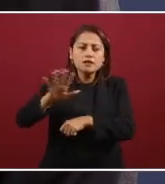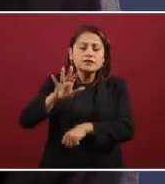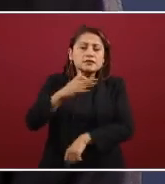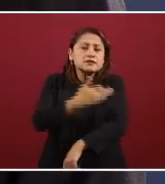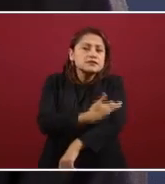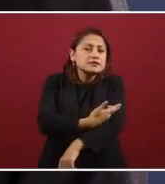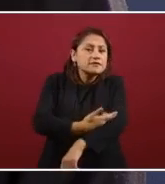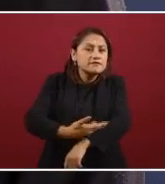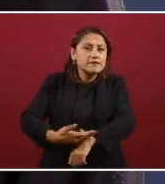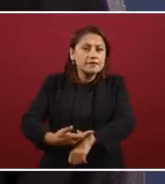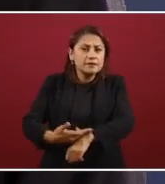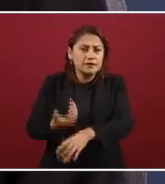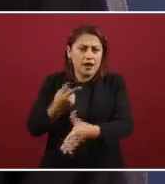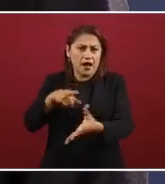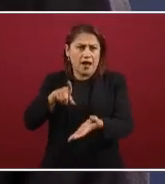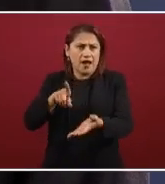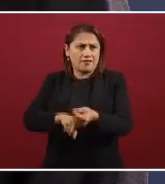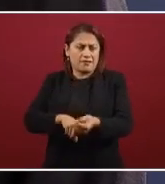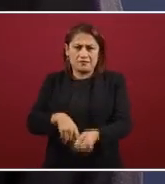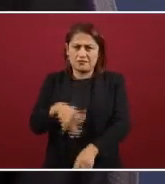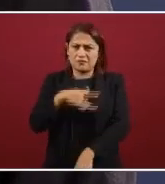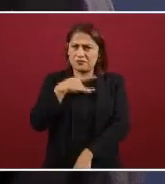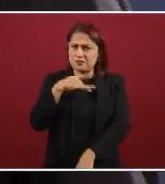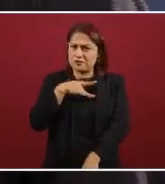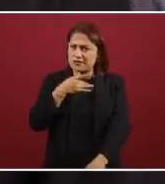la fraternidad,